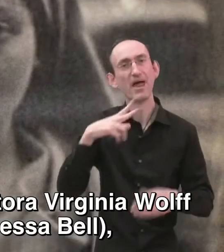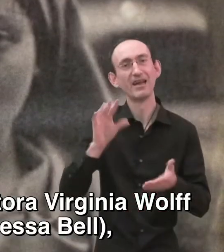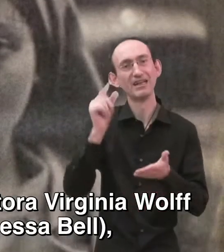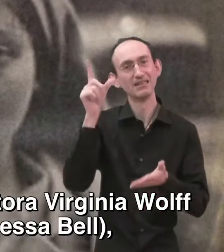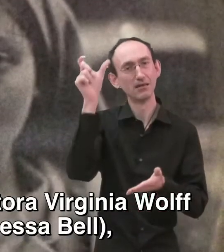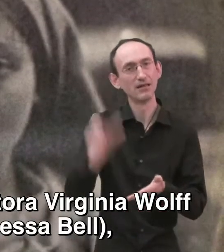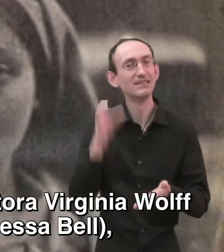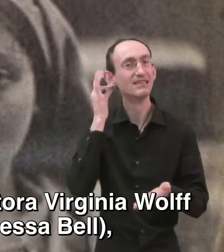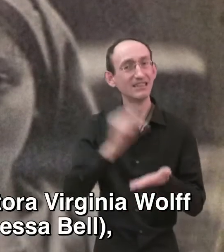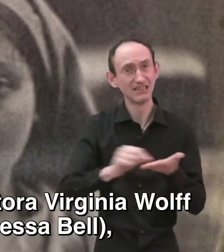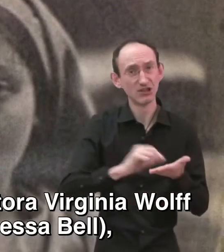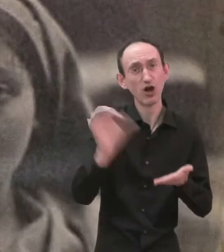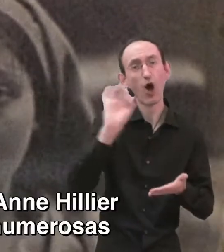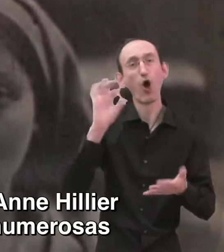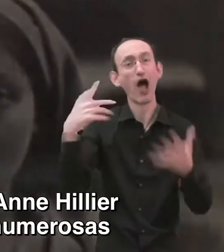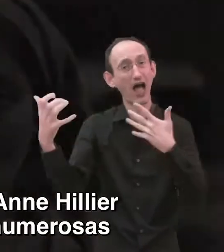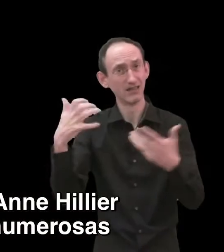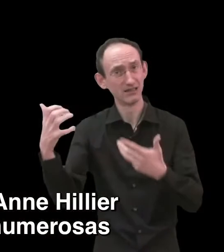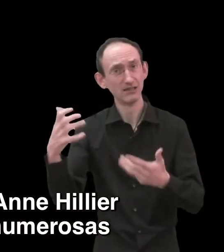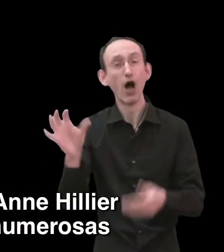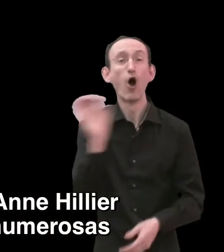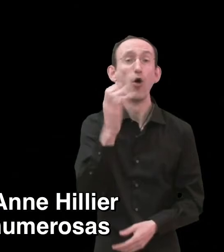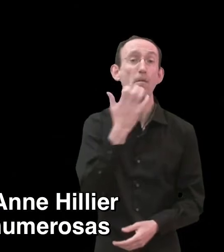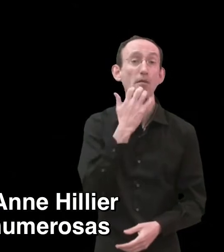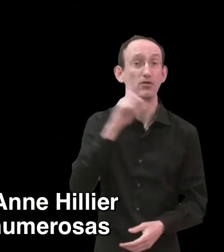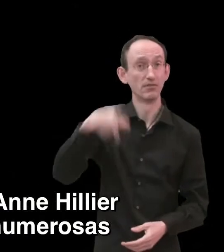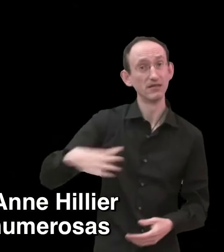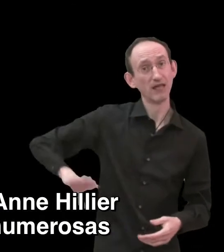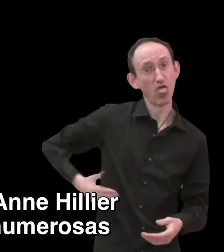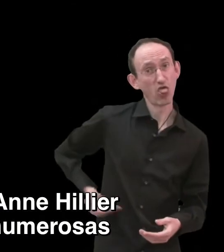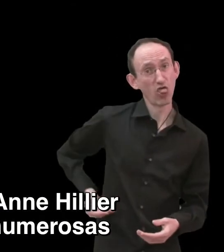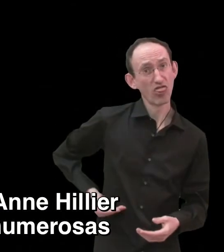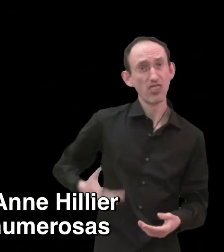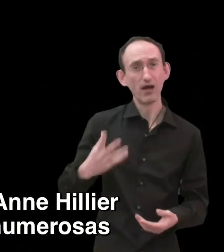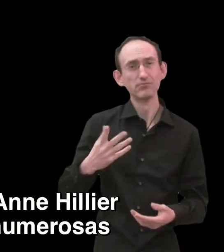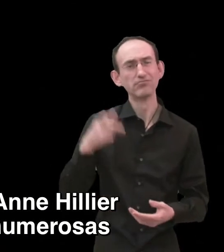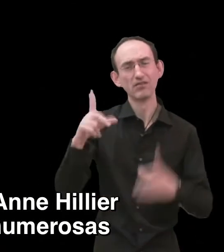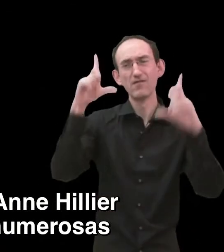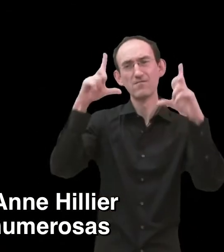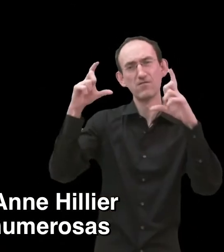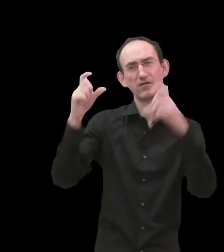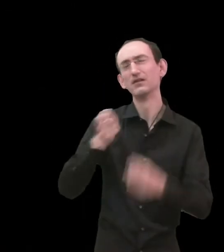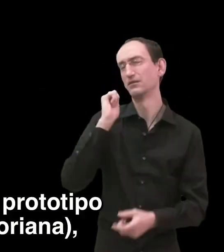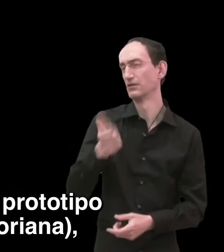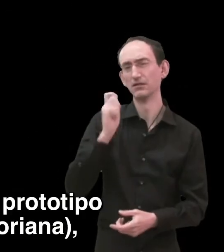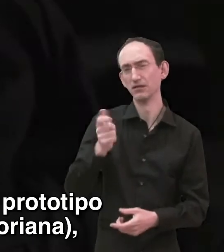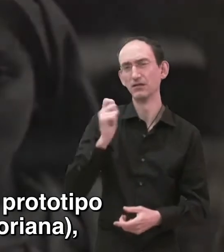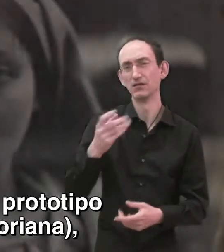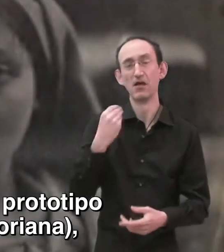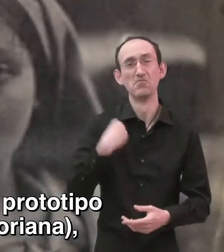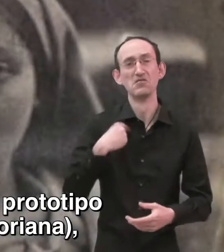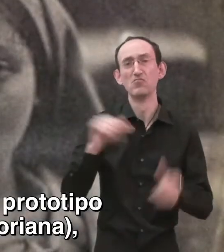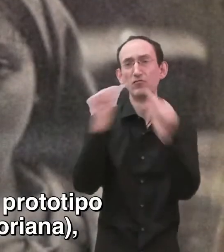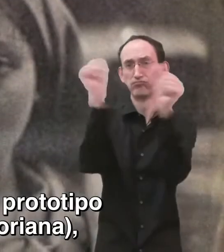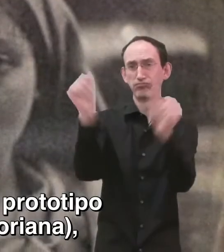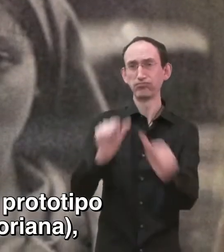y de la artista Vanessa Bell, su doncella Mary Ann Hillier, fotografiada en numerosas ocasiones como